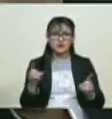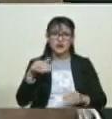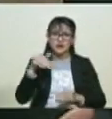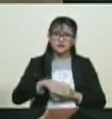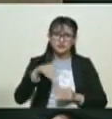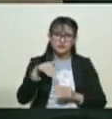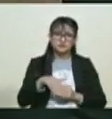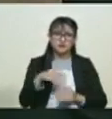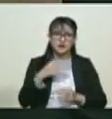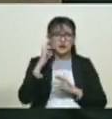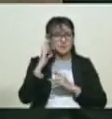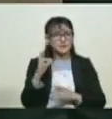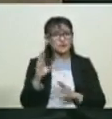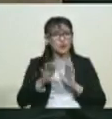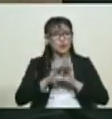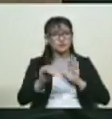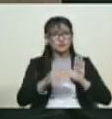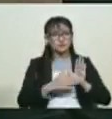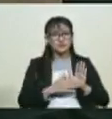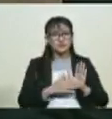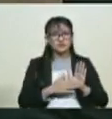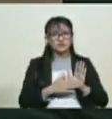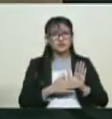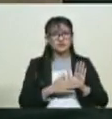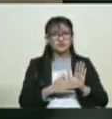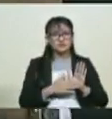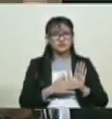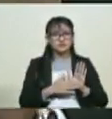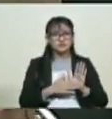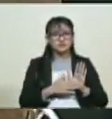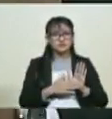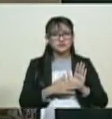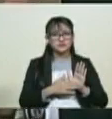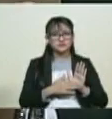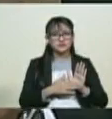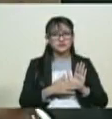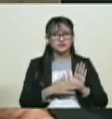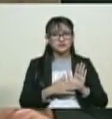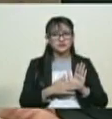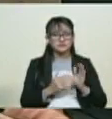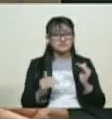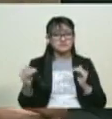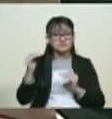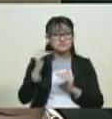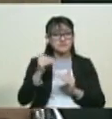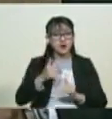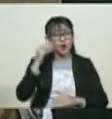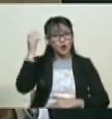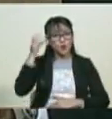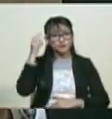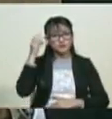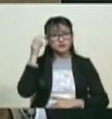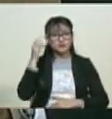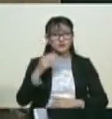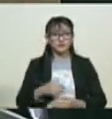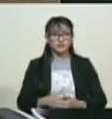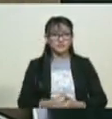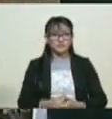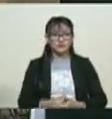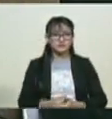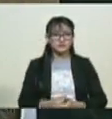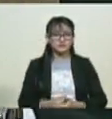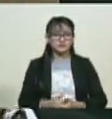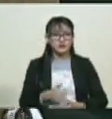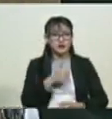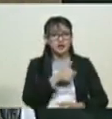y respeto a la constitución creo que hay que elevar el nivel de conciencia donde cada